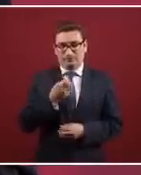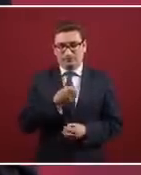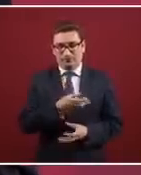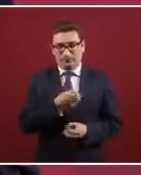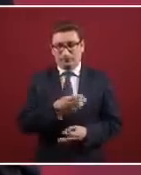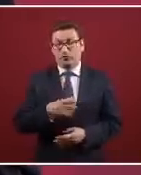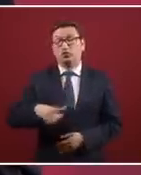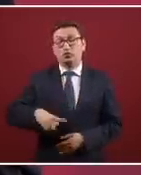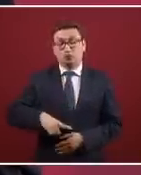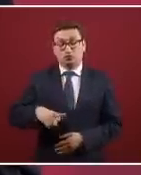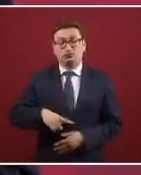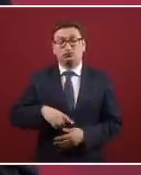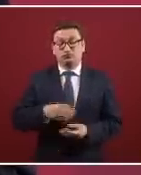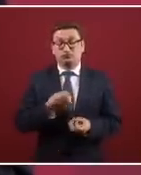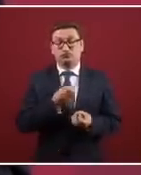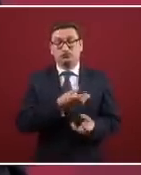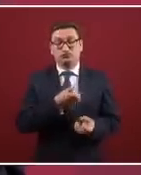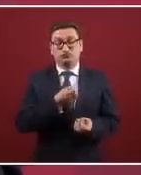del gobierno.